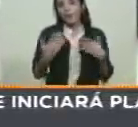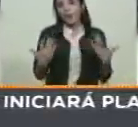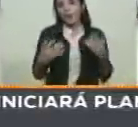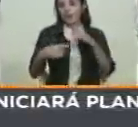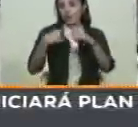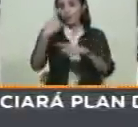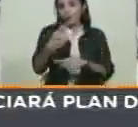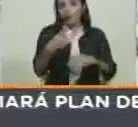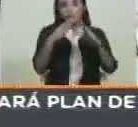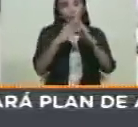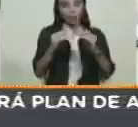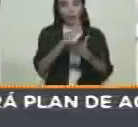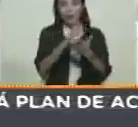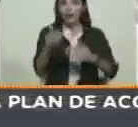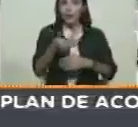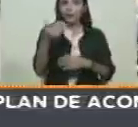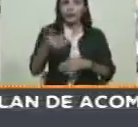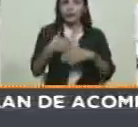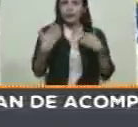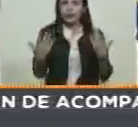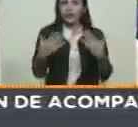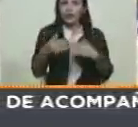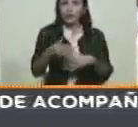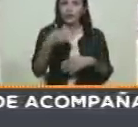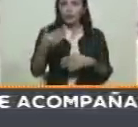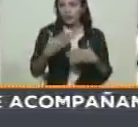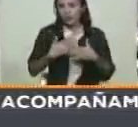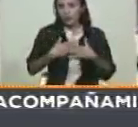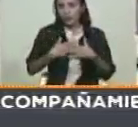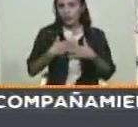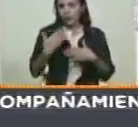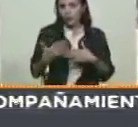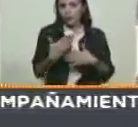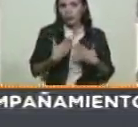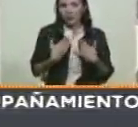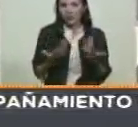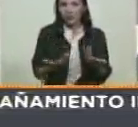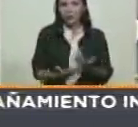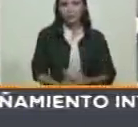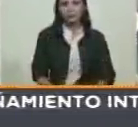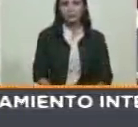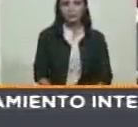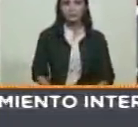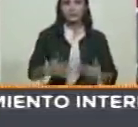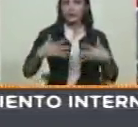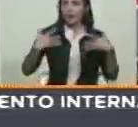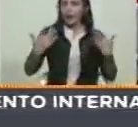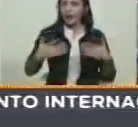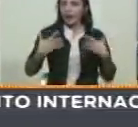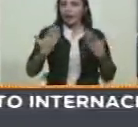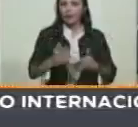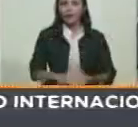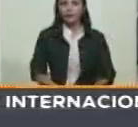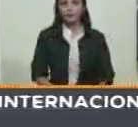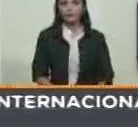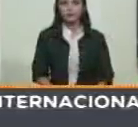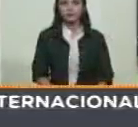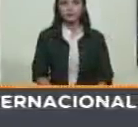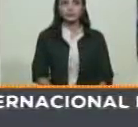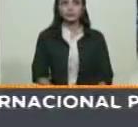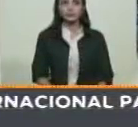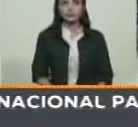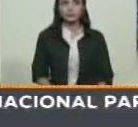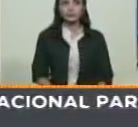todo lo que nos importa a nosotros lo que me importa a mí es la felicidad en la